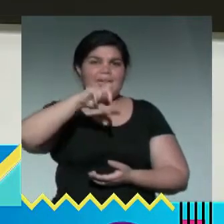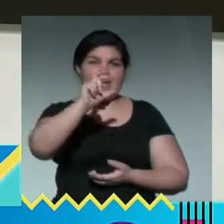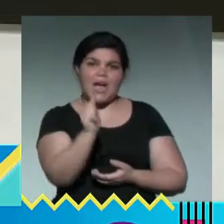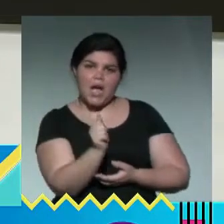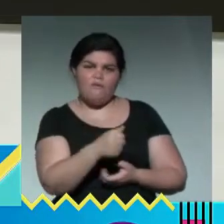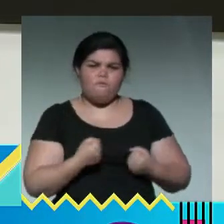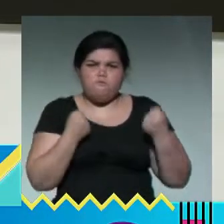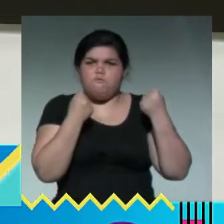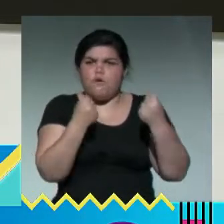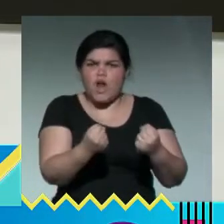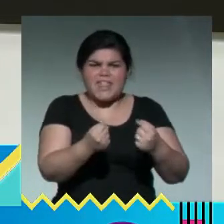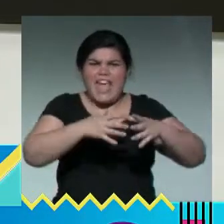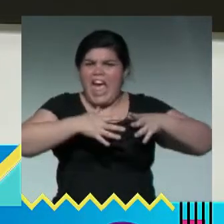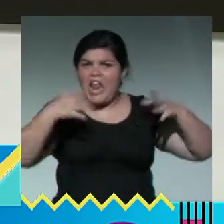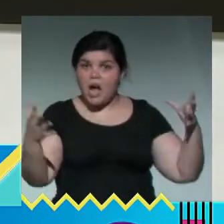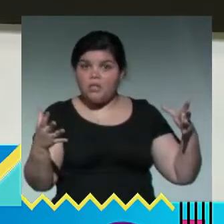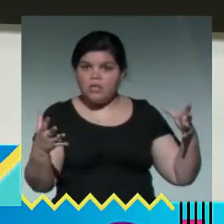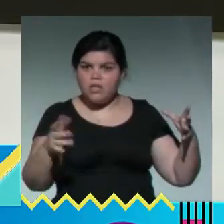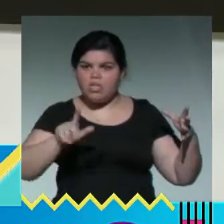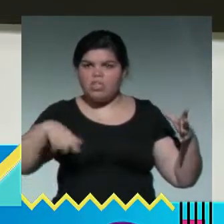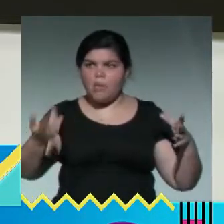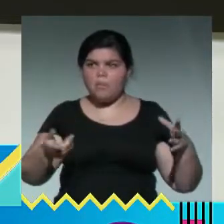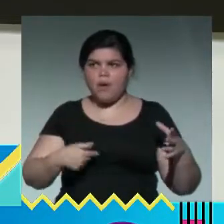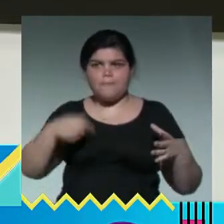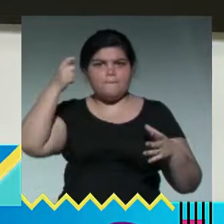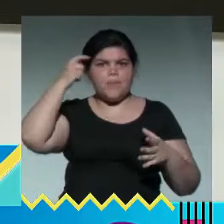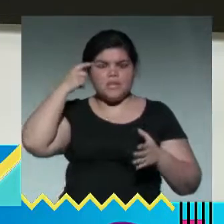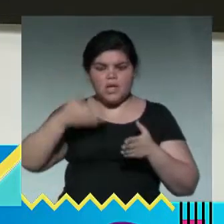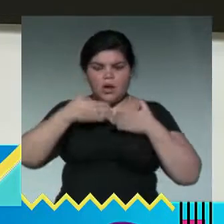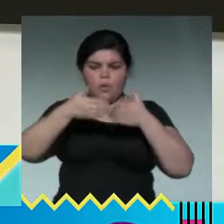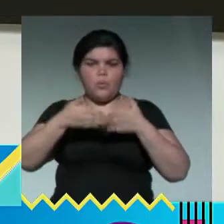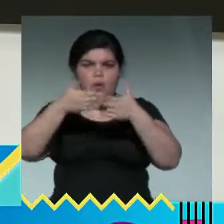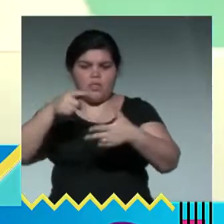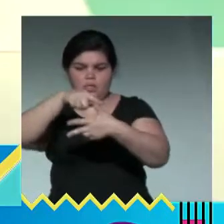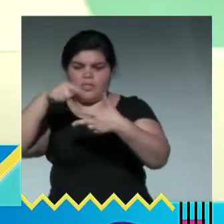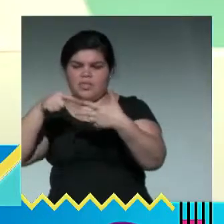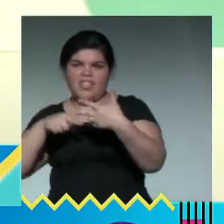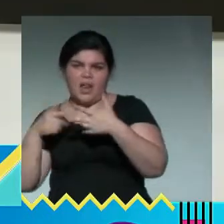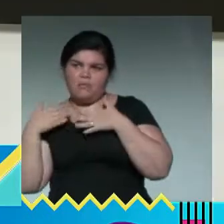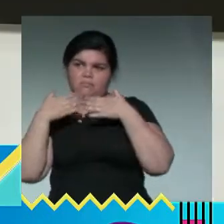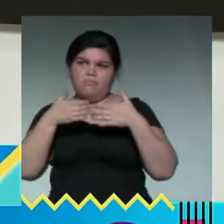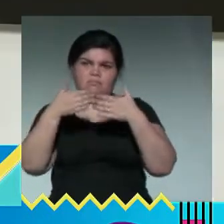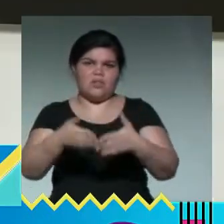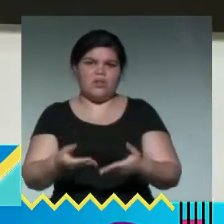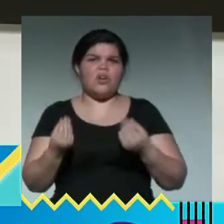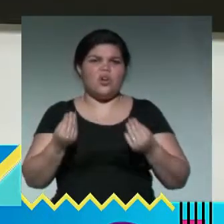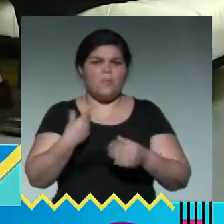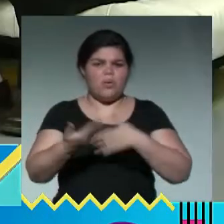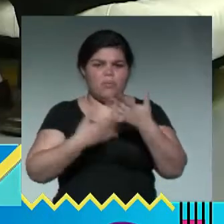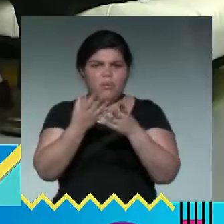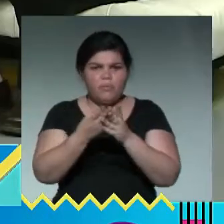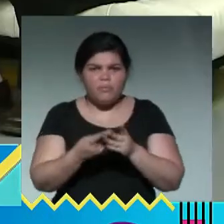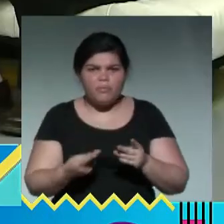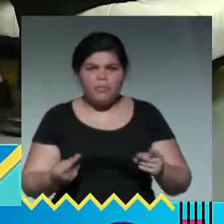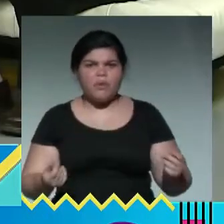fuerte, y vienen de repente, uno tiene la idea de 3 carabelas y eso se pierde. No, bueno, ¿cómo llegamos a entenderlo?